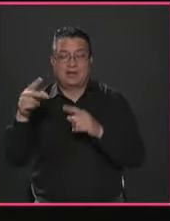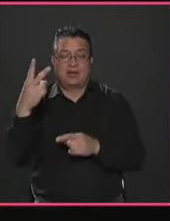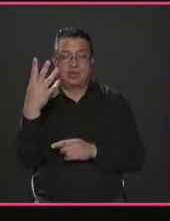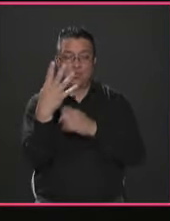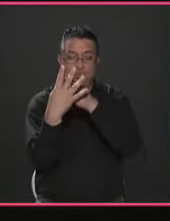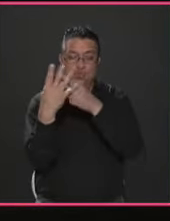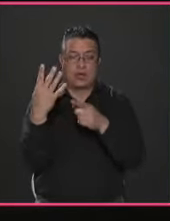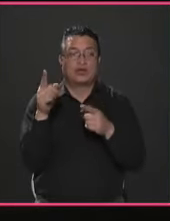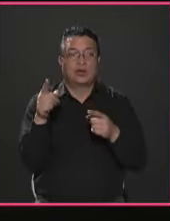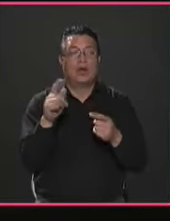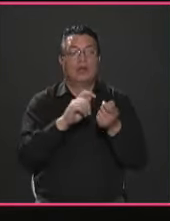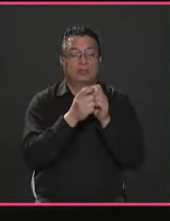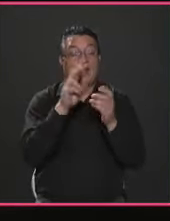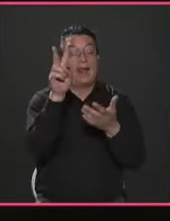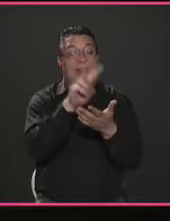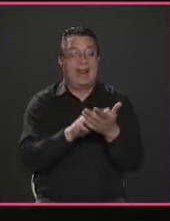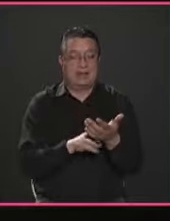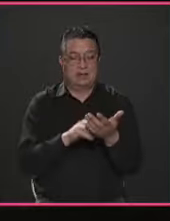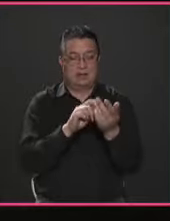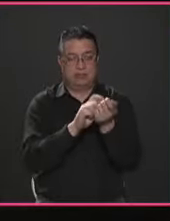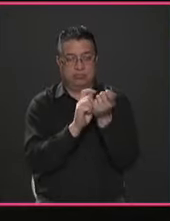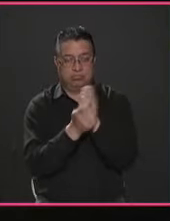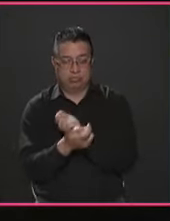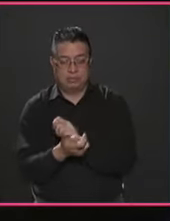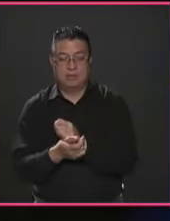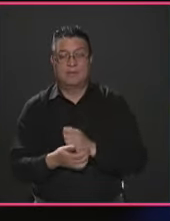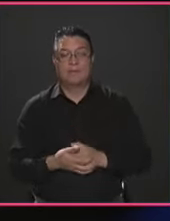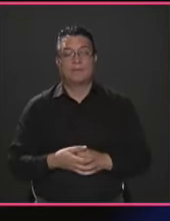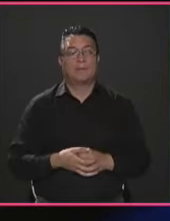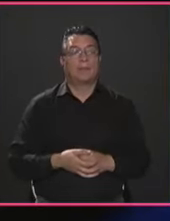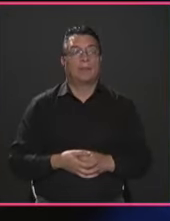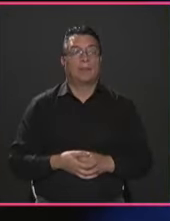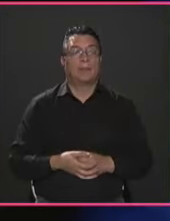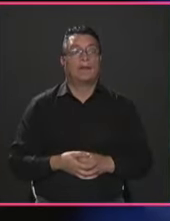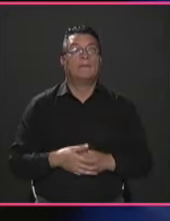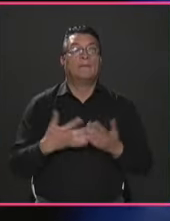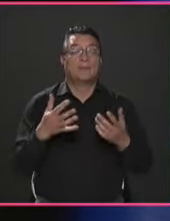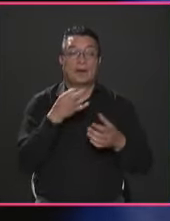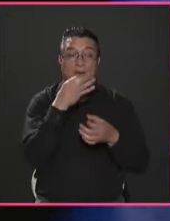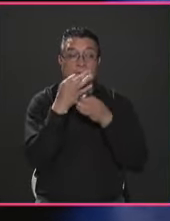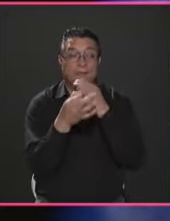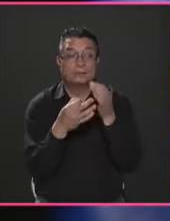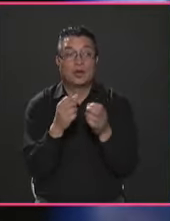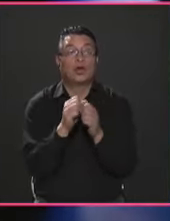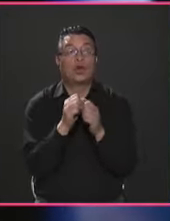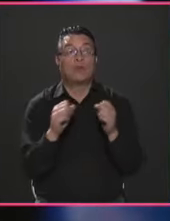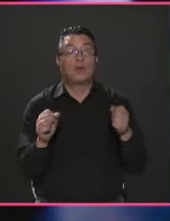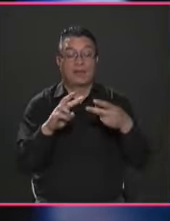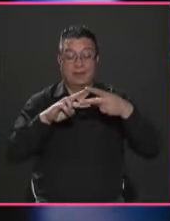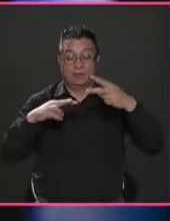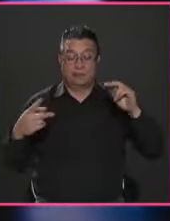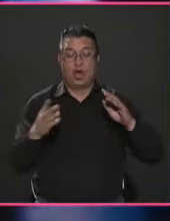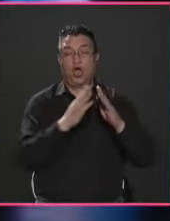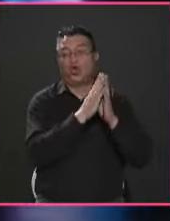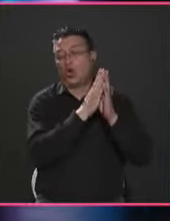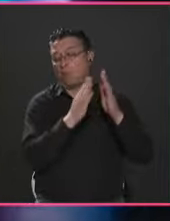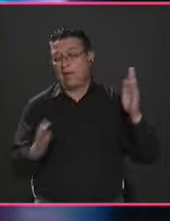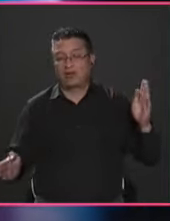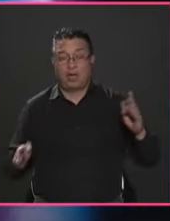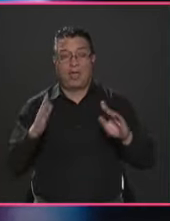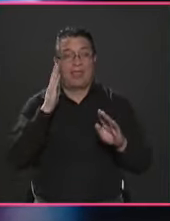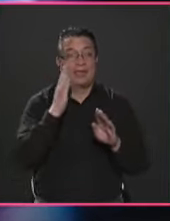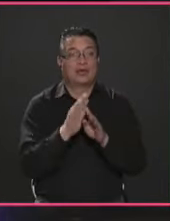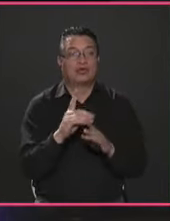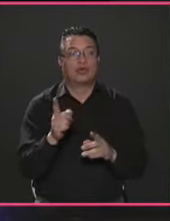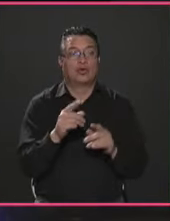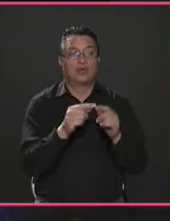decodifica y produce una lectura ya pero como les comentaba no podemos leer el genoma completo directamente o sea los 3